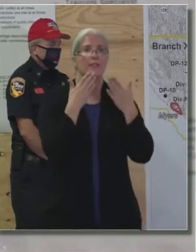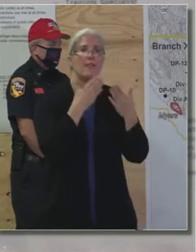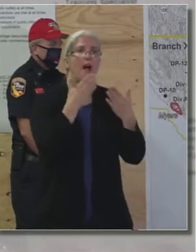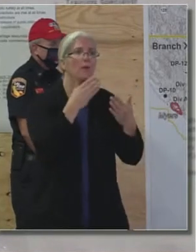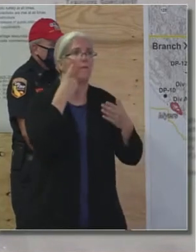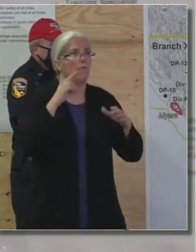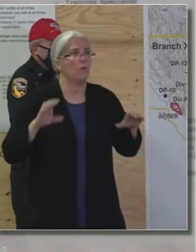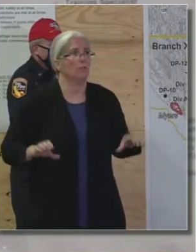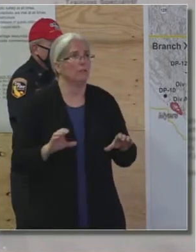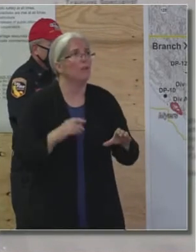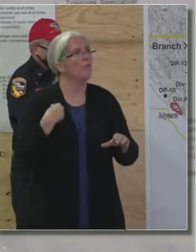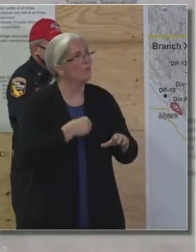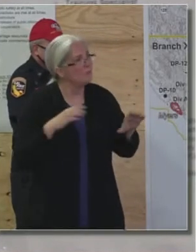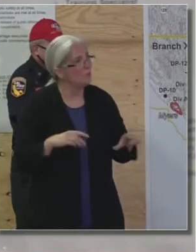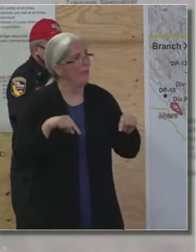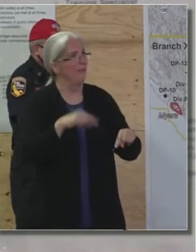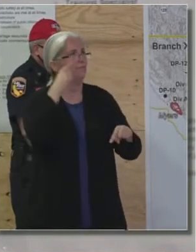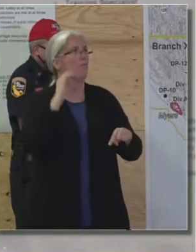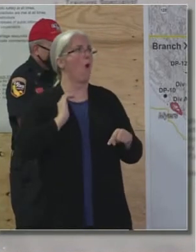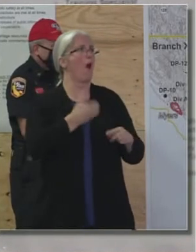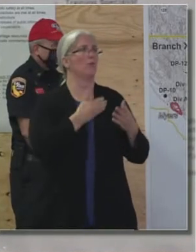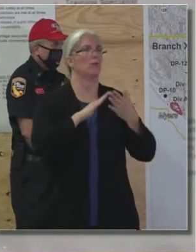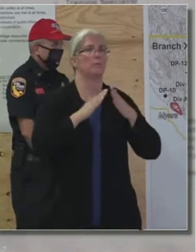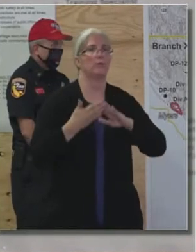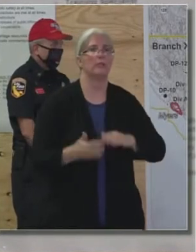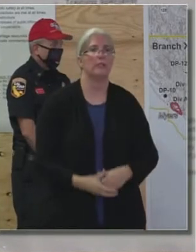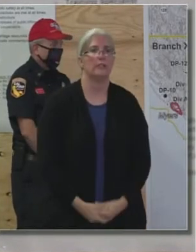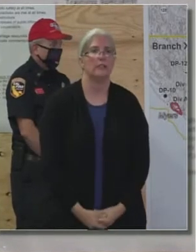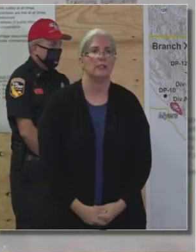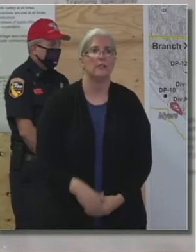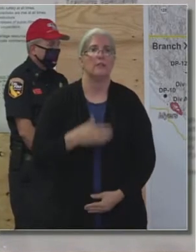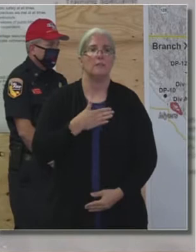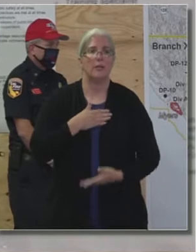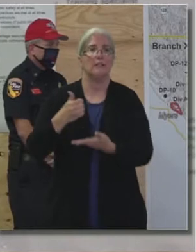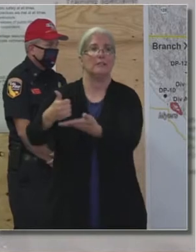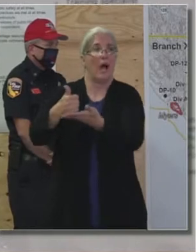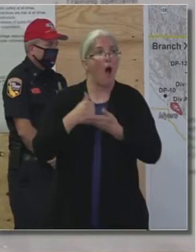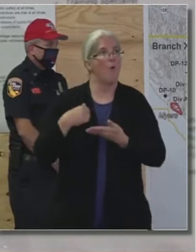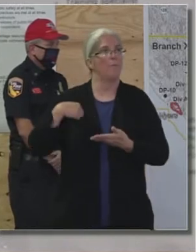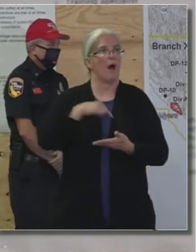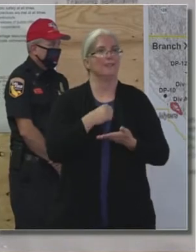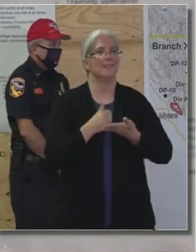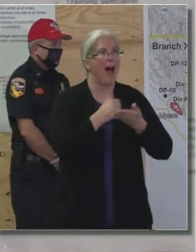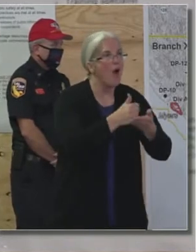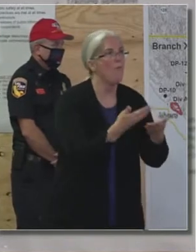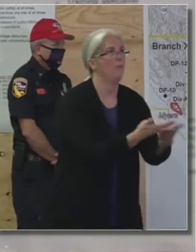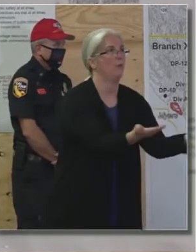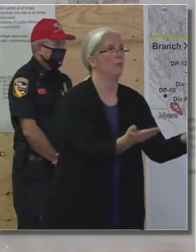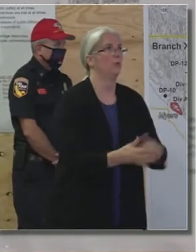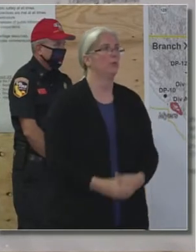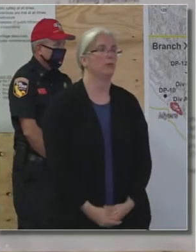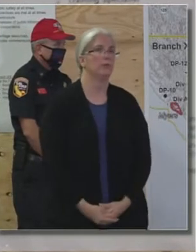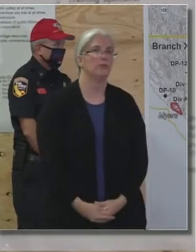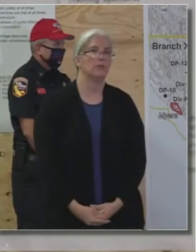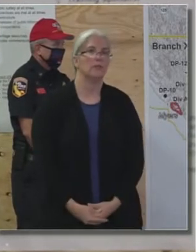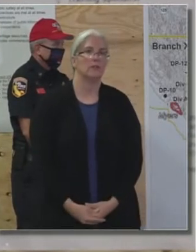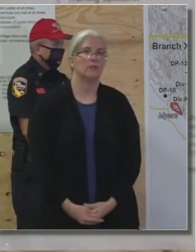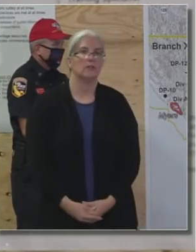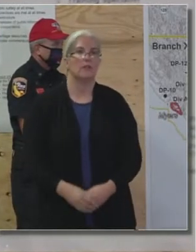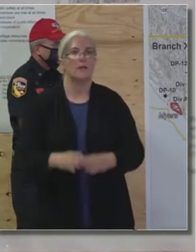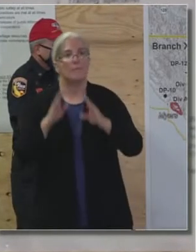todo lo que están haciendo por usted haga la porción suya permítanos ayudarlos a ustedes presta atención